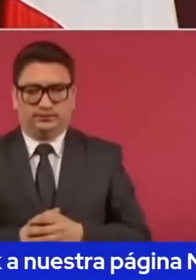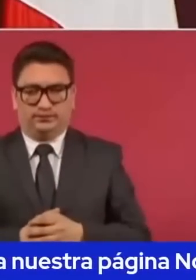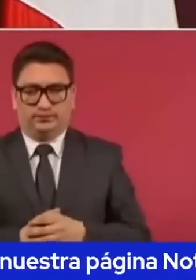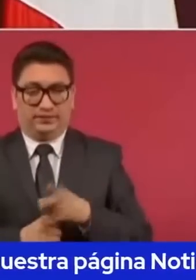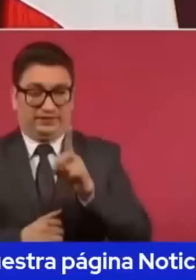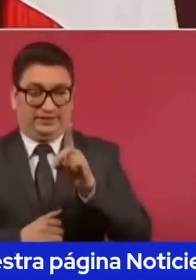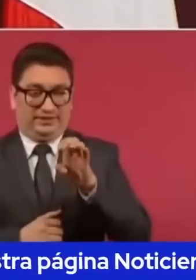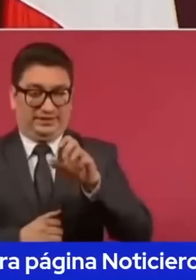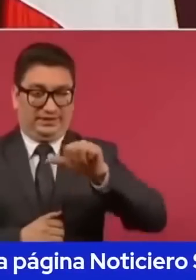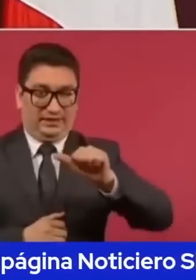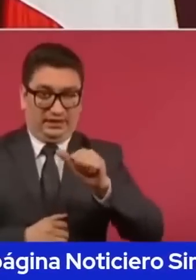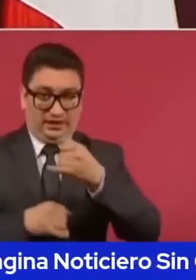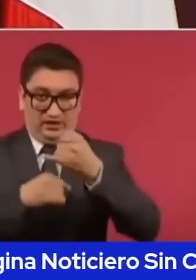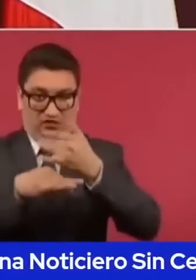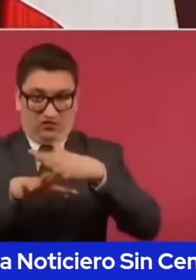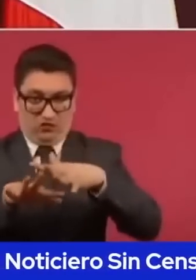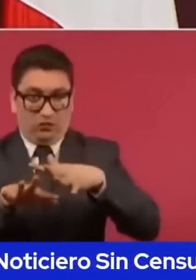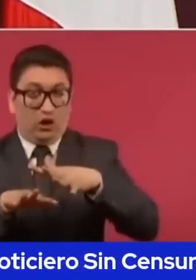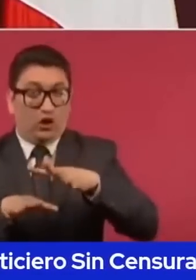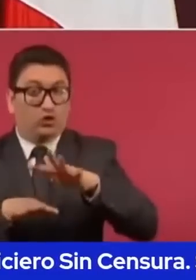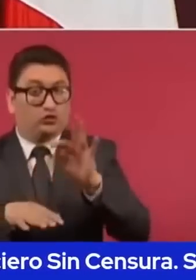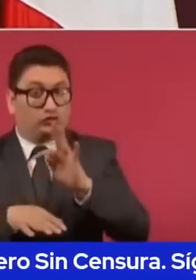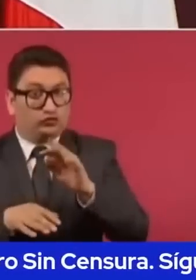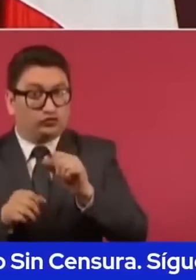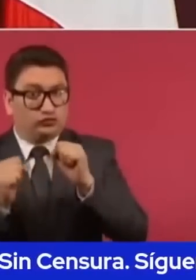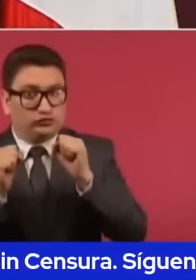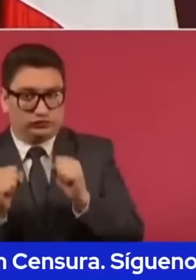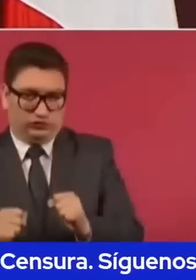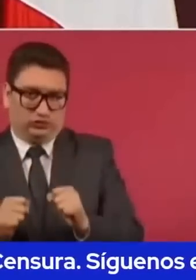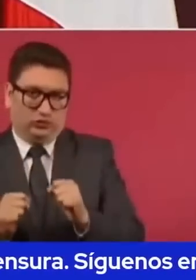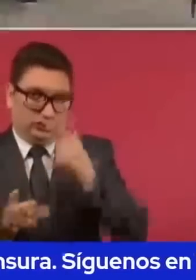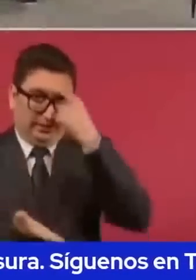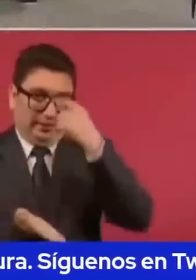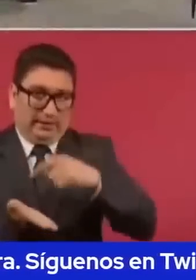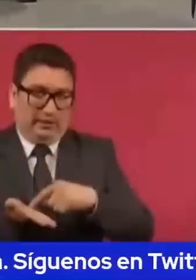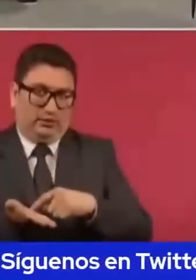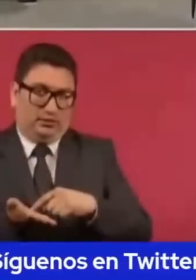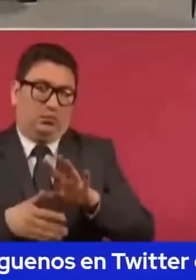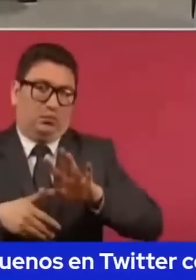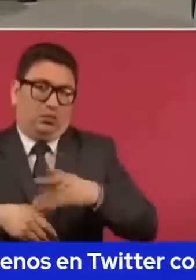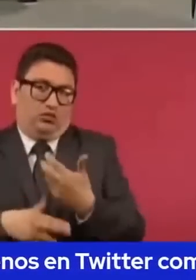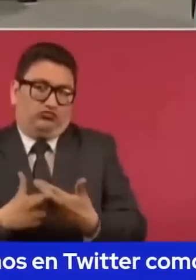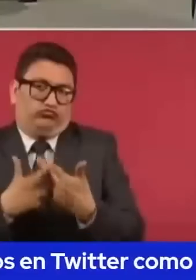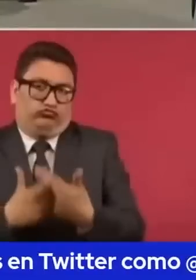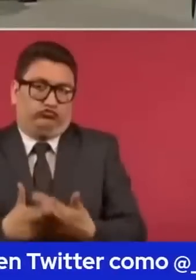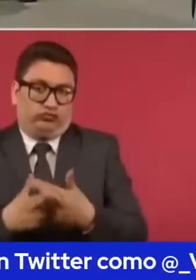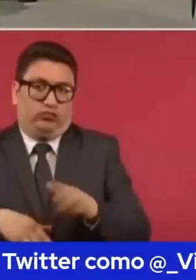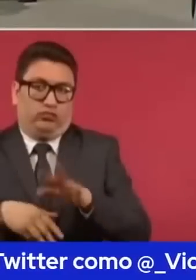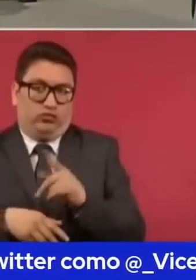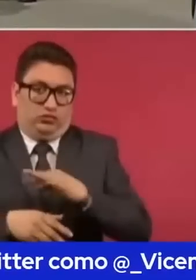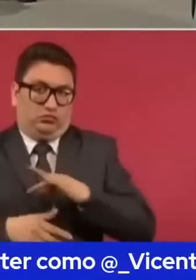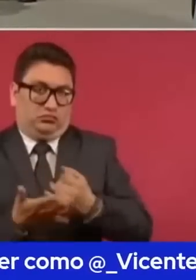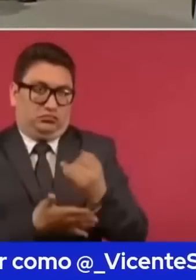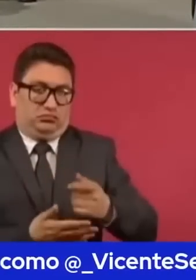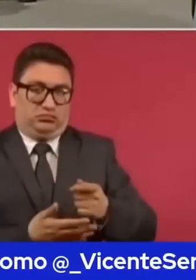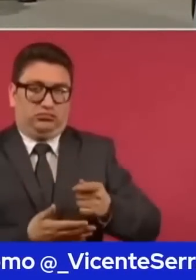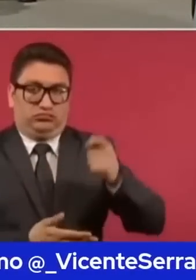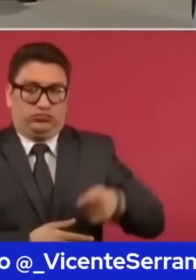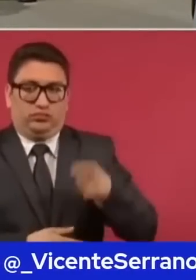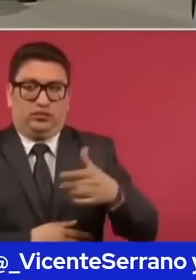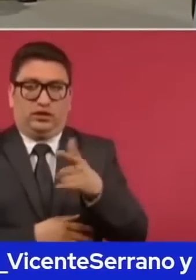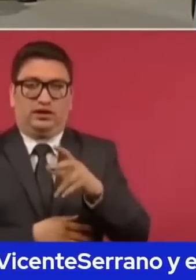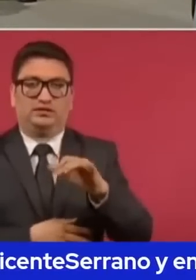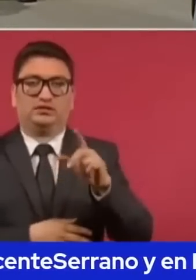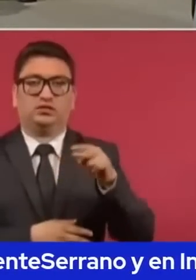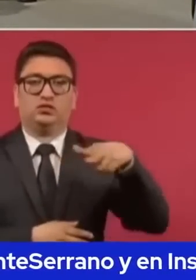tenía información creíble, y obviamente era creíble porque fue suficiente para condenar a